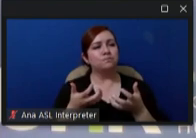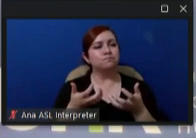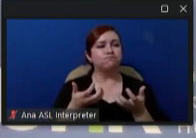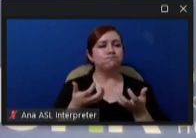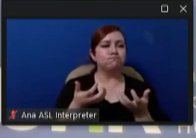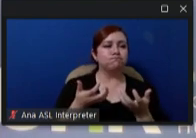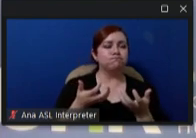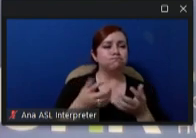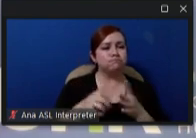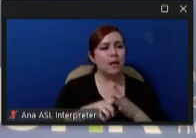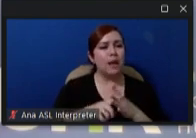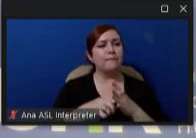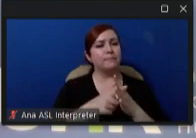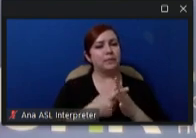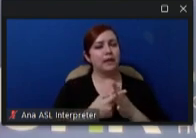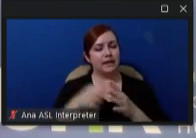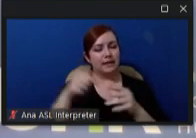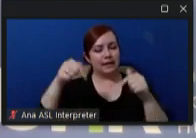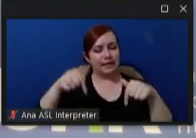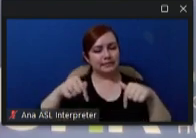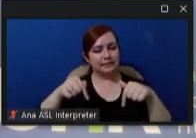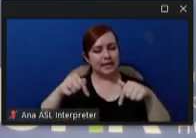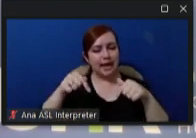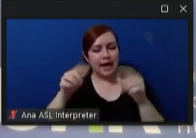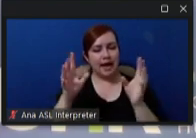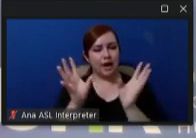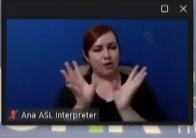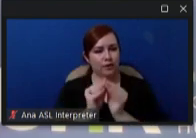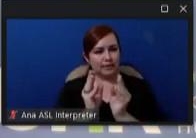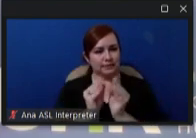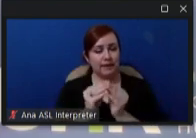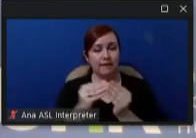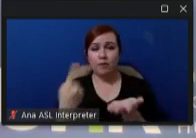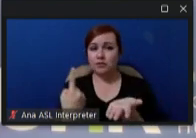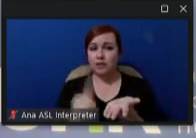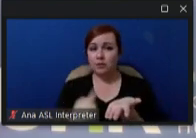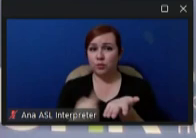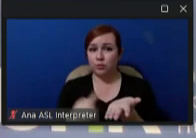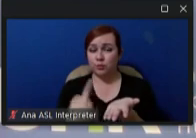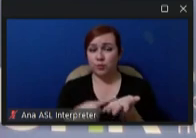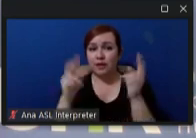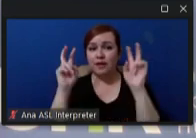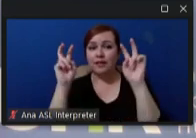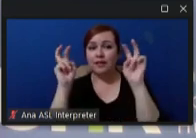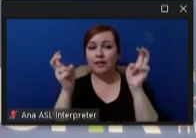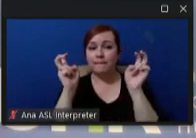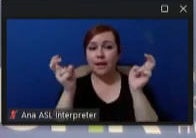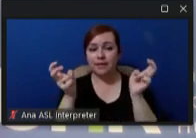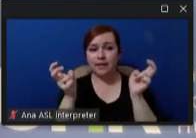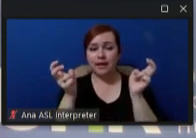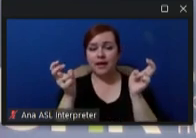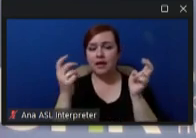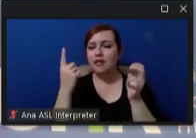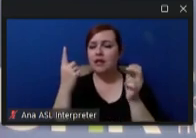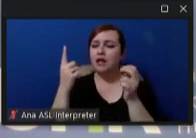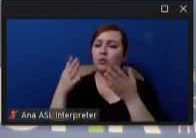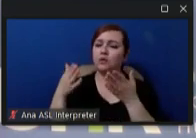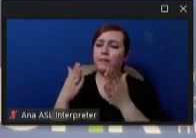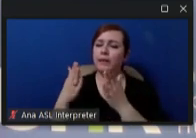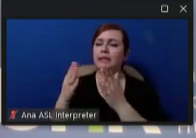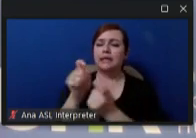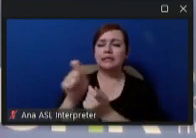audiencia vamos a discutir temática que de una manera muy